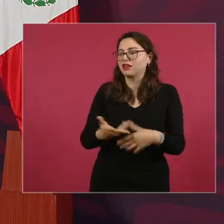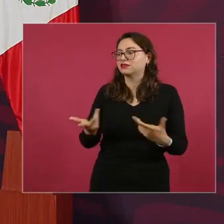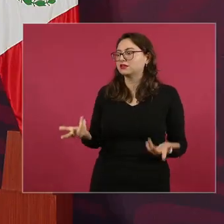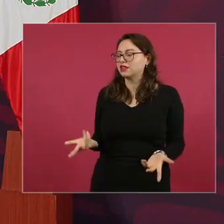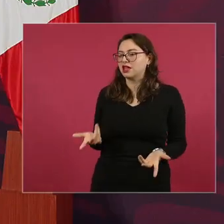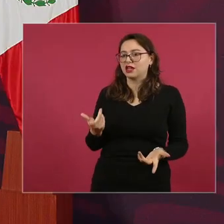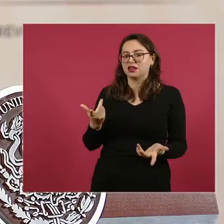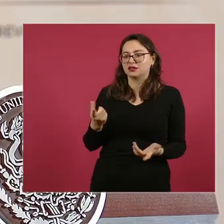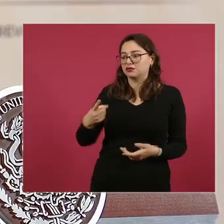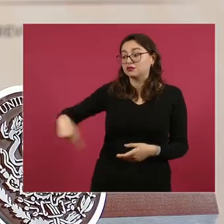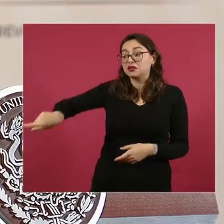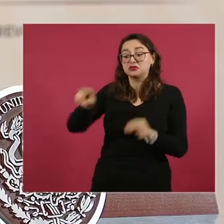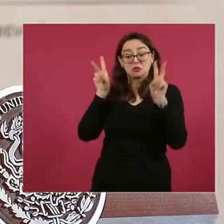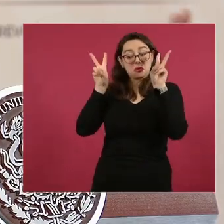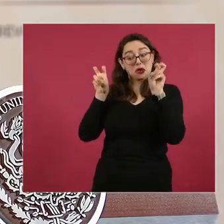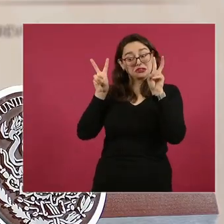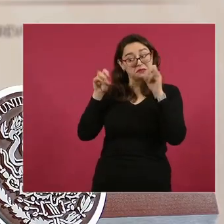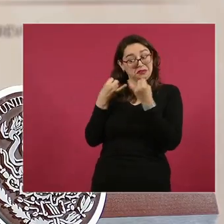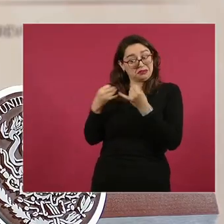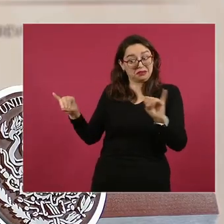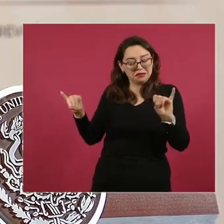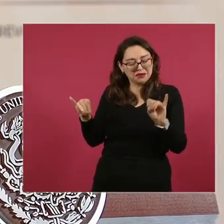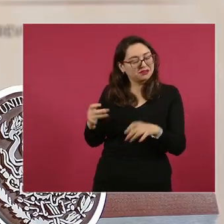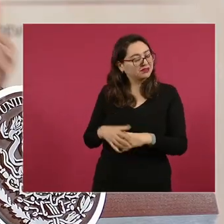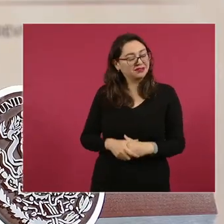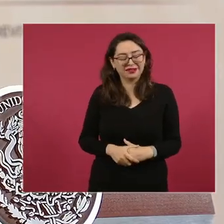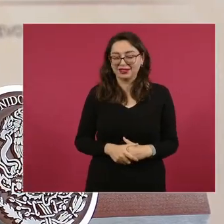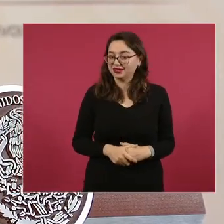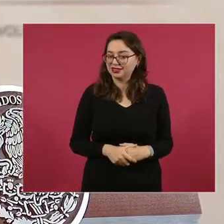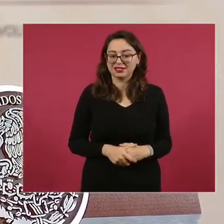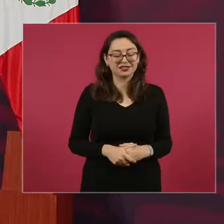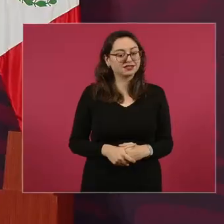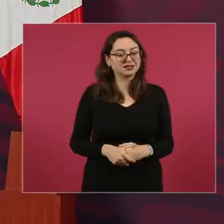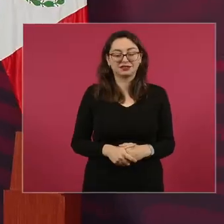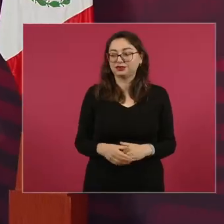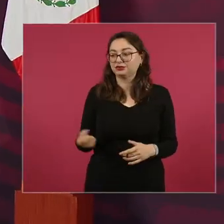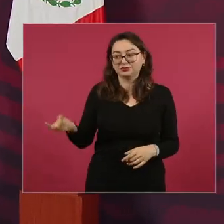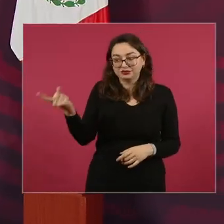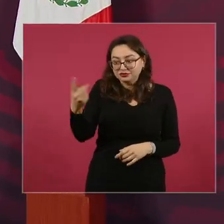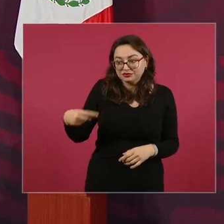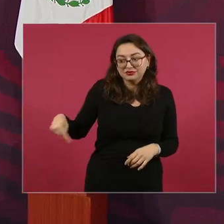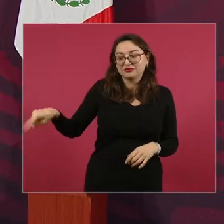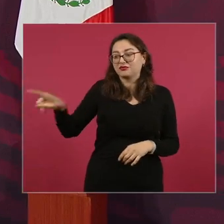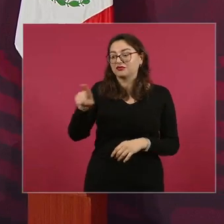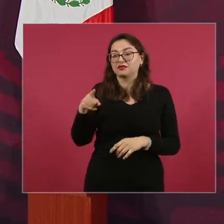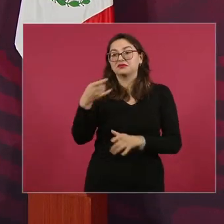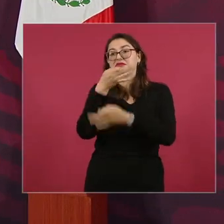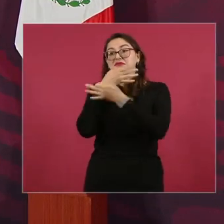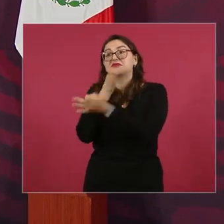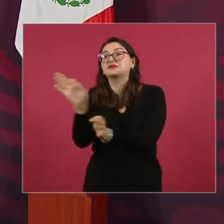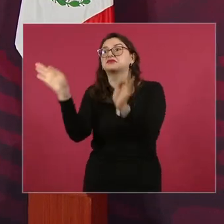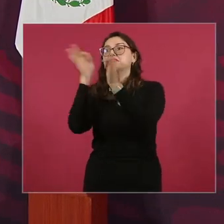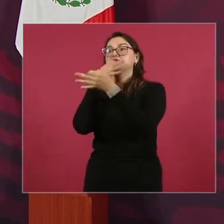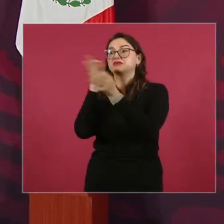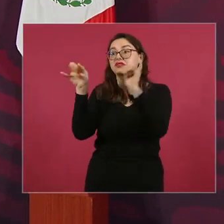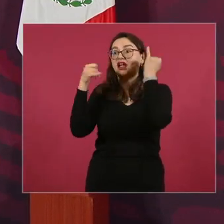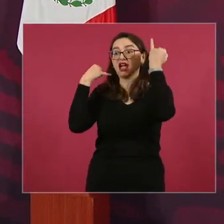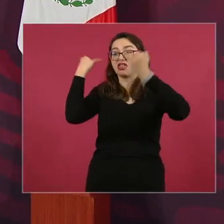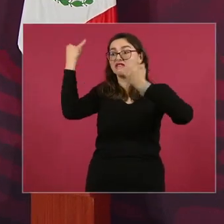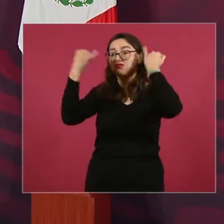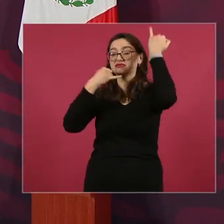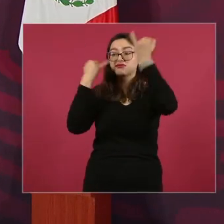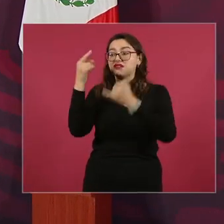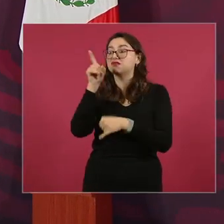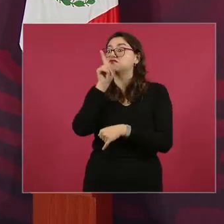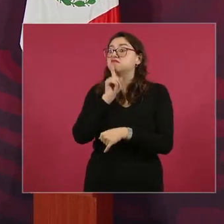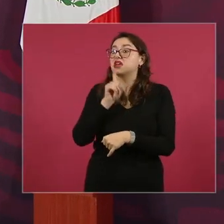supuestamente independientes y, desde luego, de los boletines o de los medios